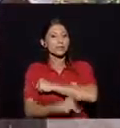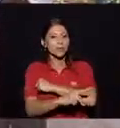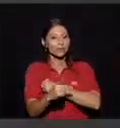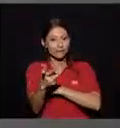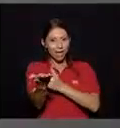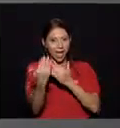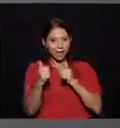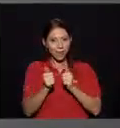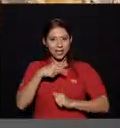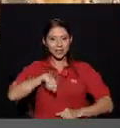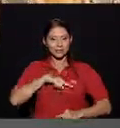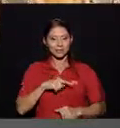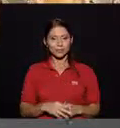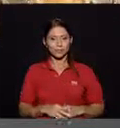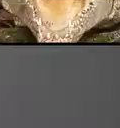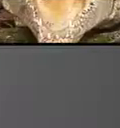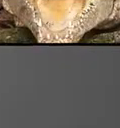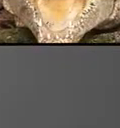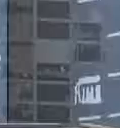Acompáñenos.